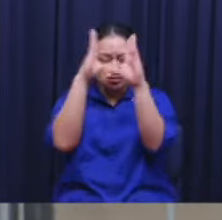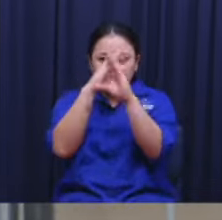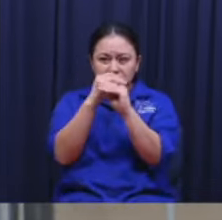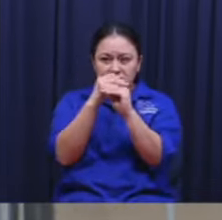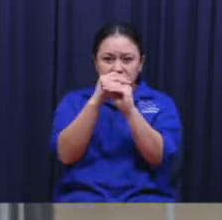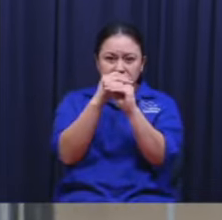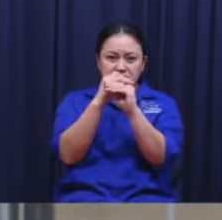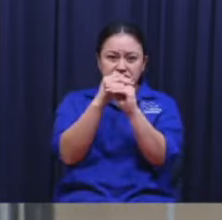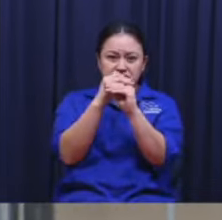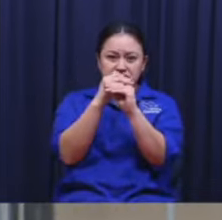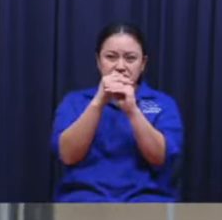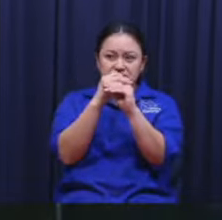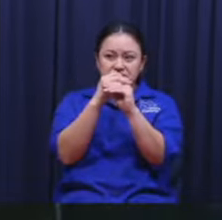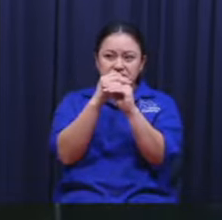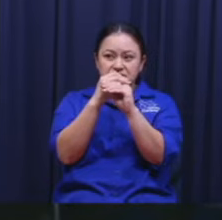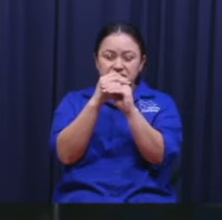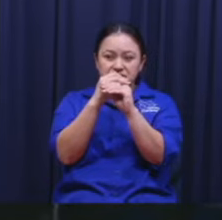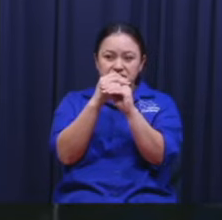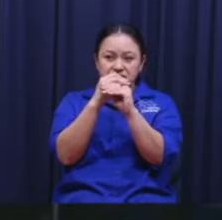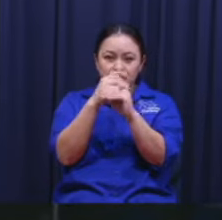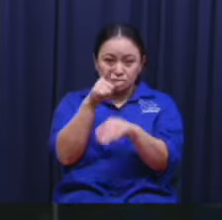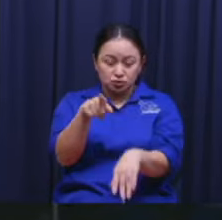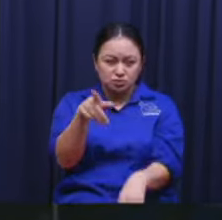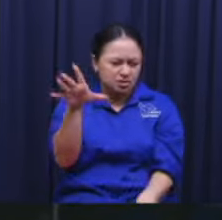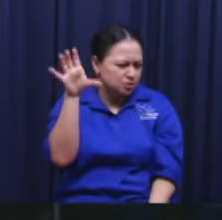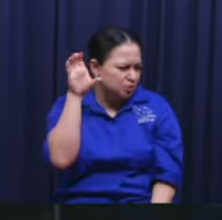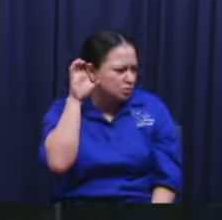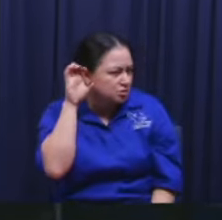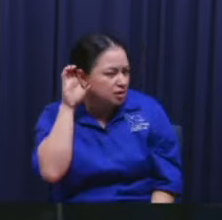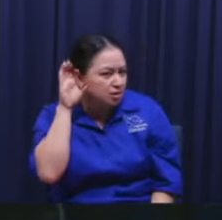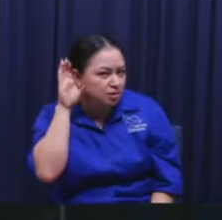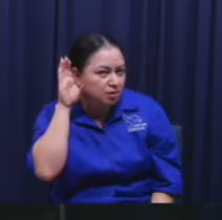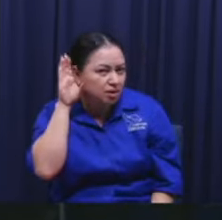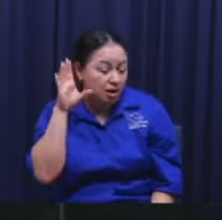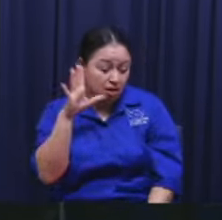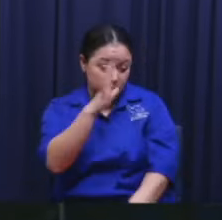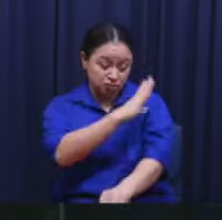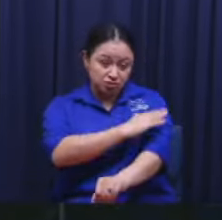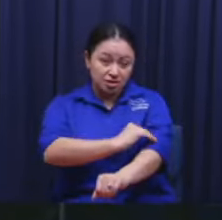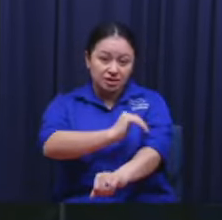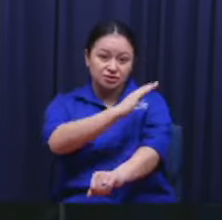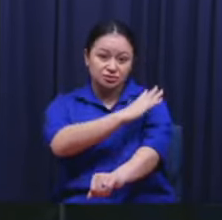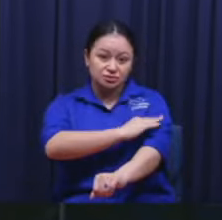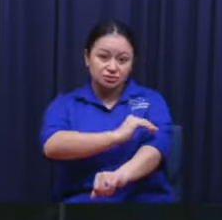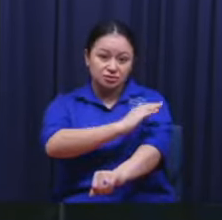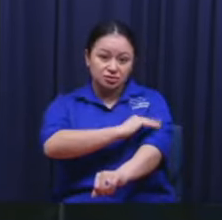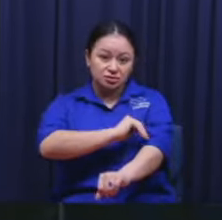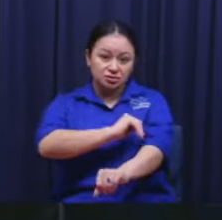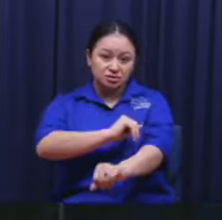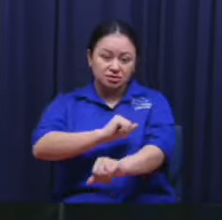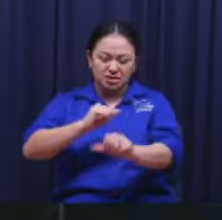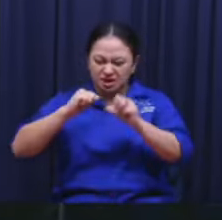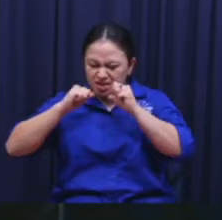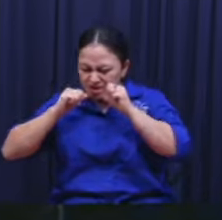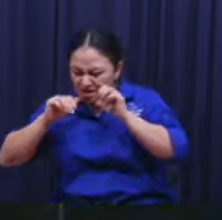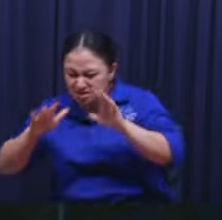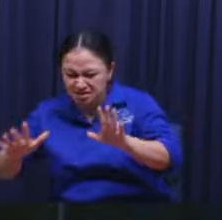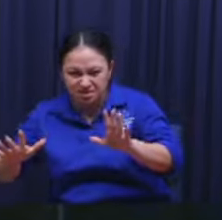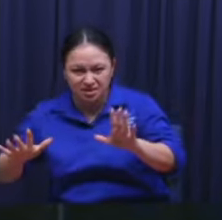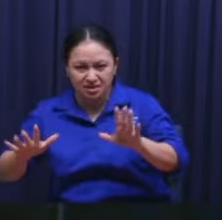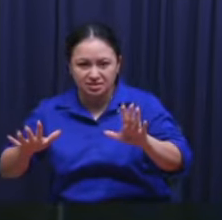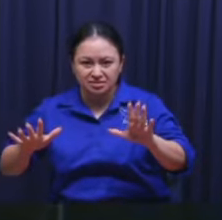¿sí? ¿Usted ha oído a los gatos cuando andan en esas sus cosas? Sí, hermano, es horrible, ¿no? Que les echan